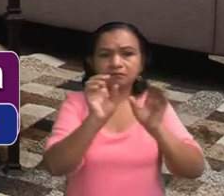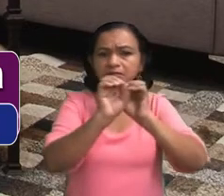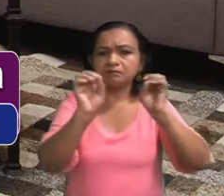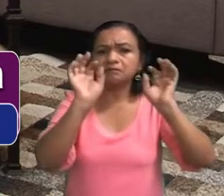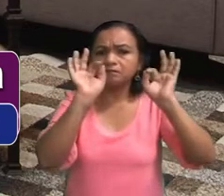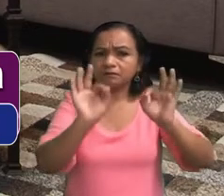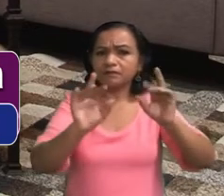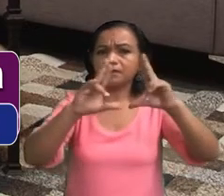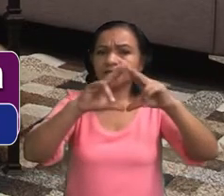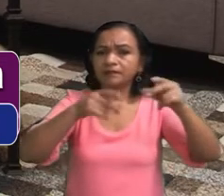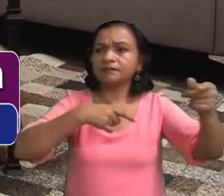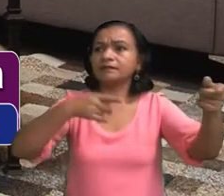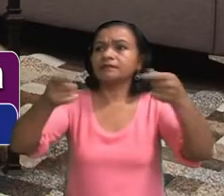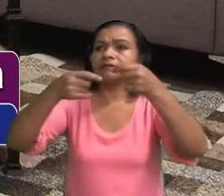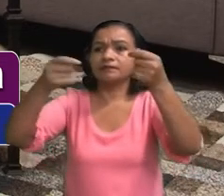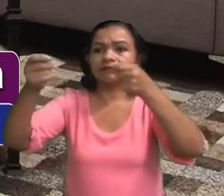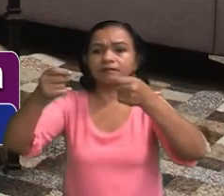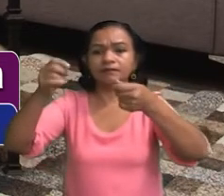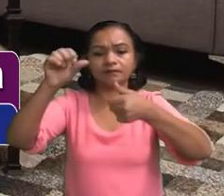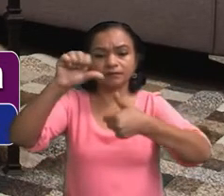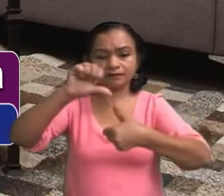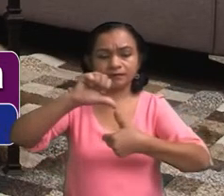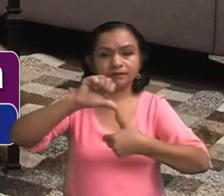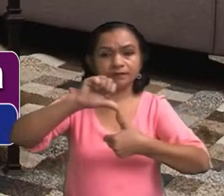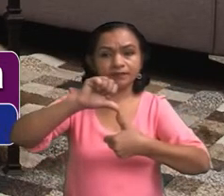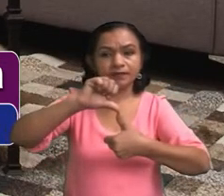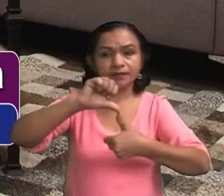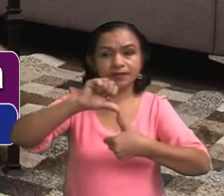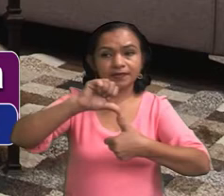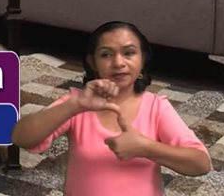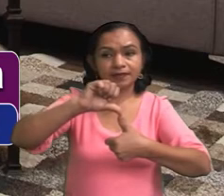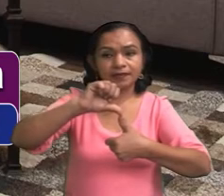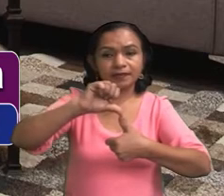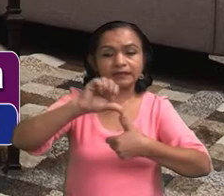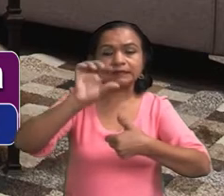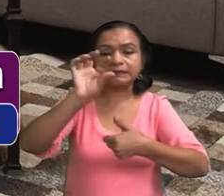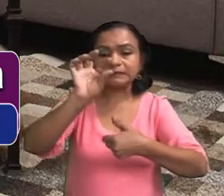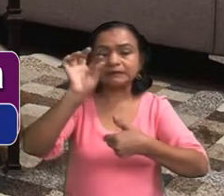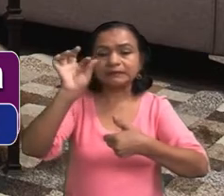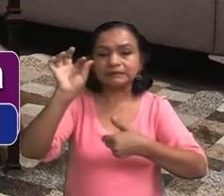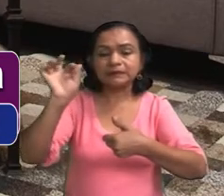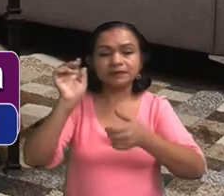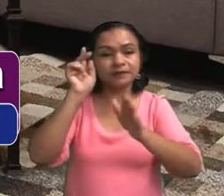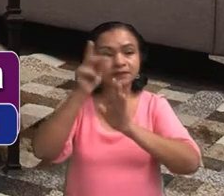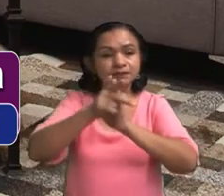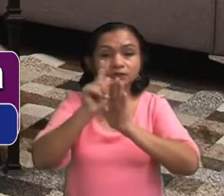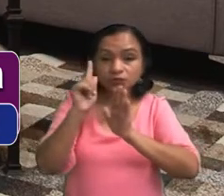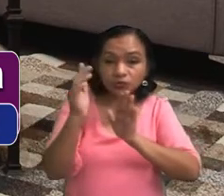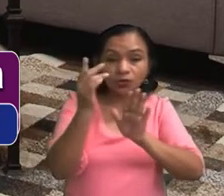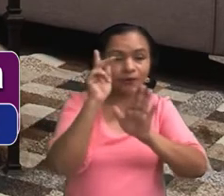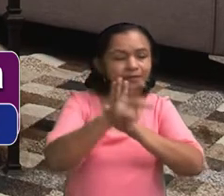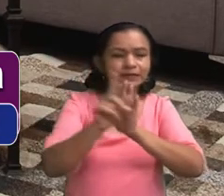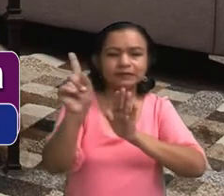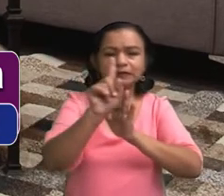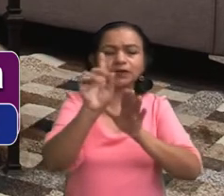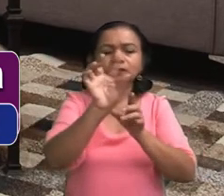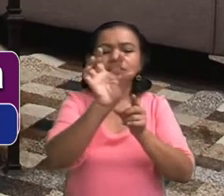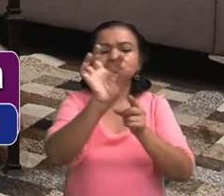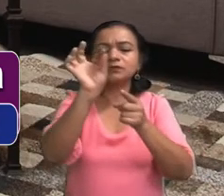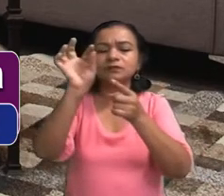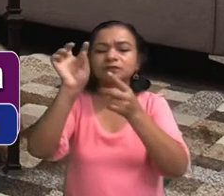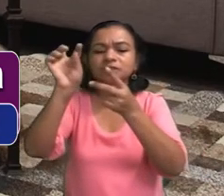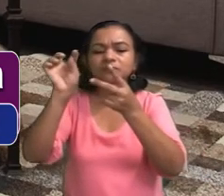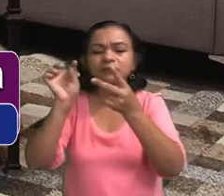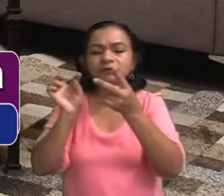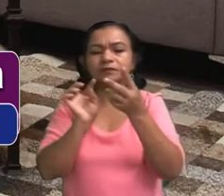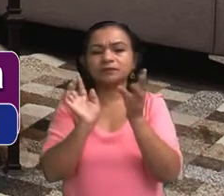productos, cosa que en Centroamérica lo tenemos pocos países, ¿verdad? Claro. Y algo que nos permite incluso abrir puertas,